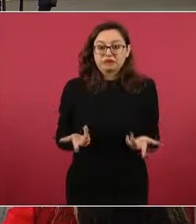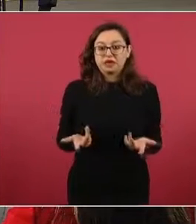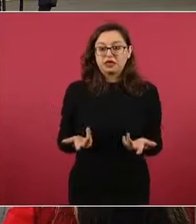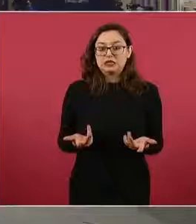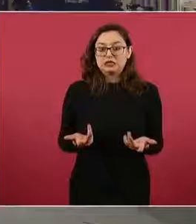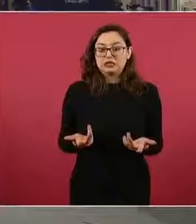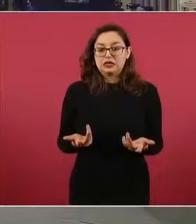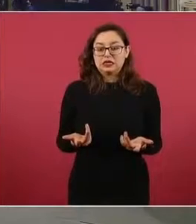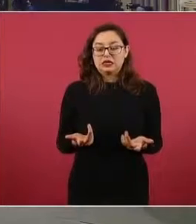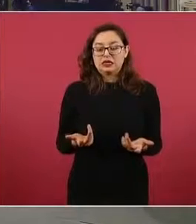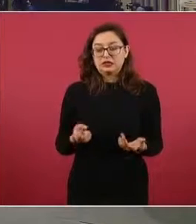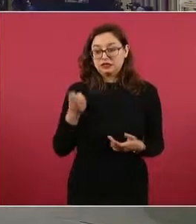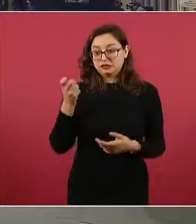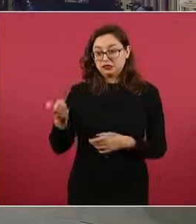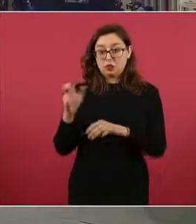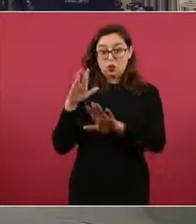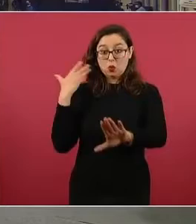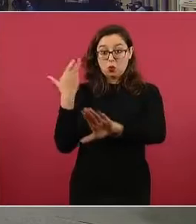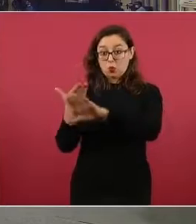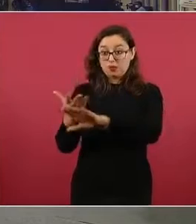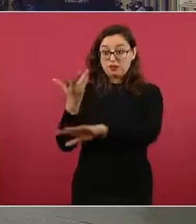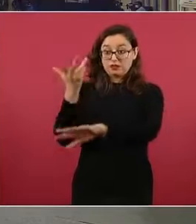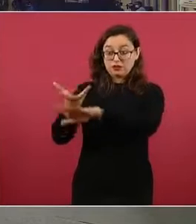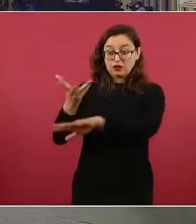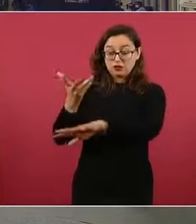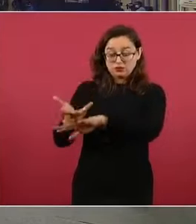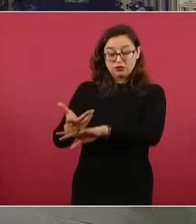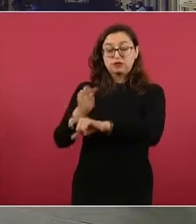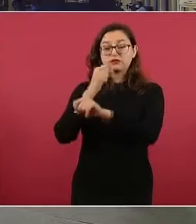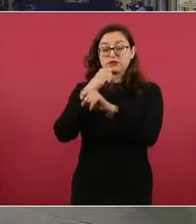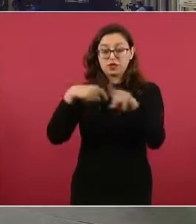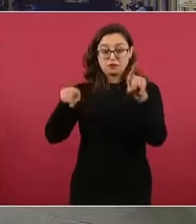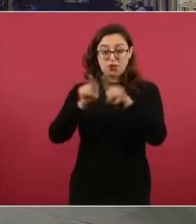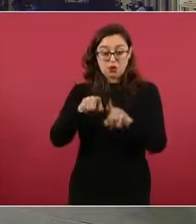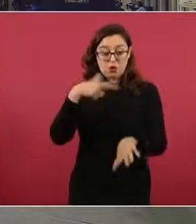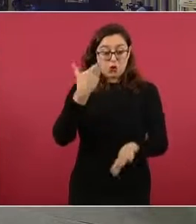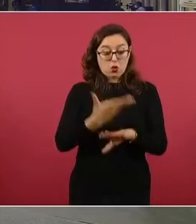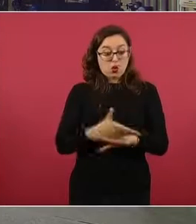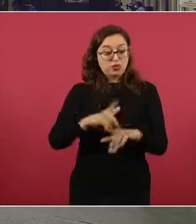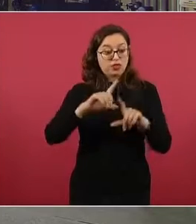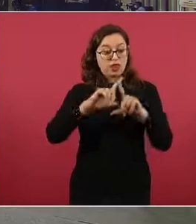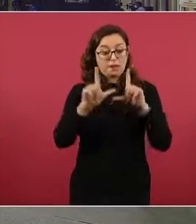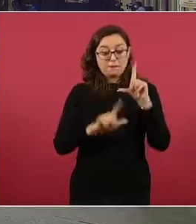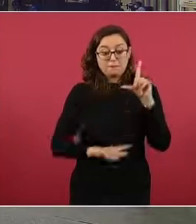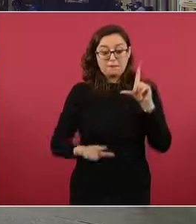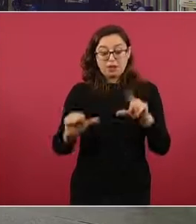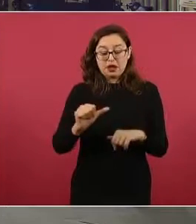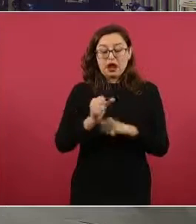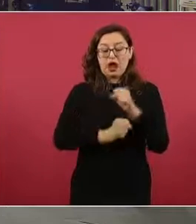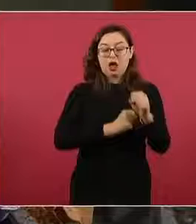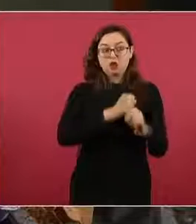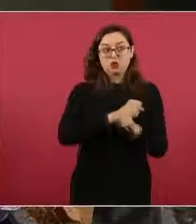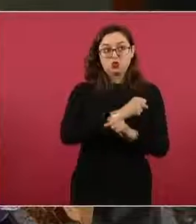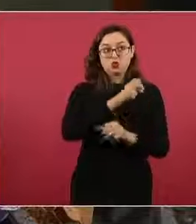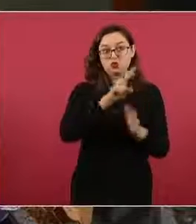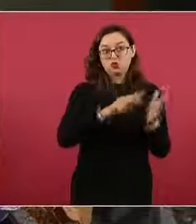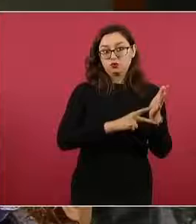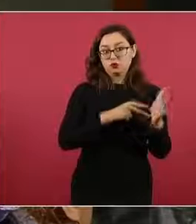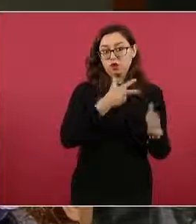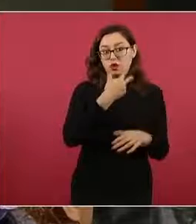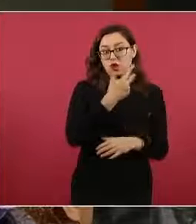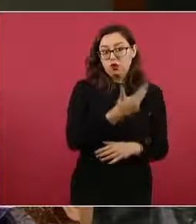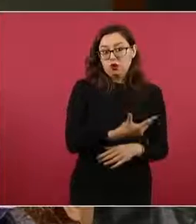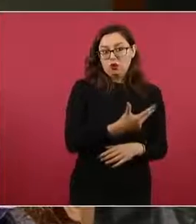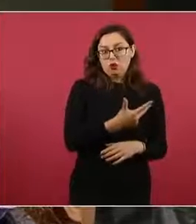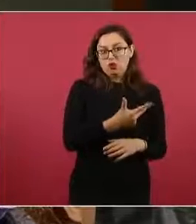solo afectó a los Estados Unidos, nos afectó a nosotros, sobre todo el 2008, y en